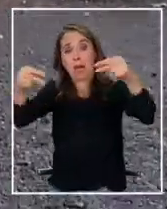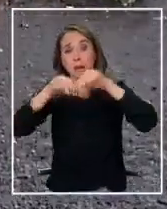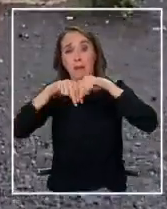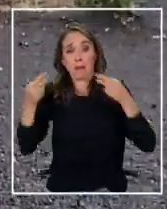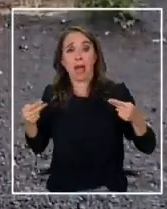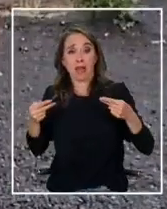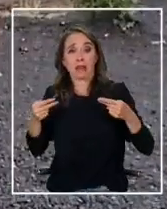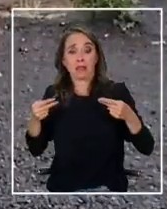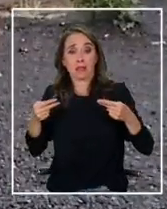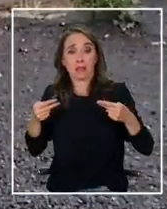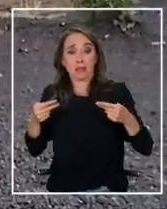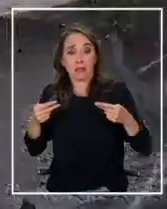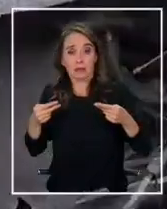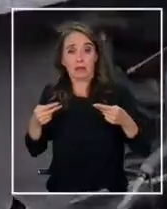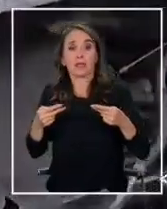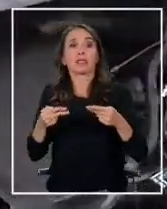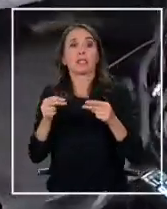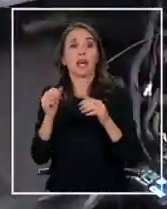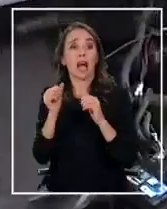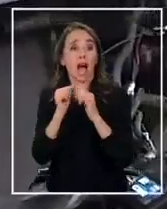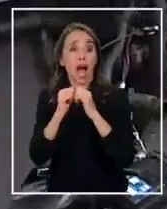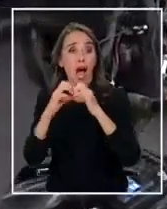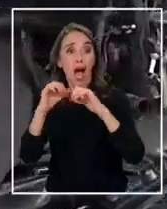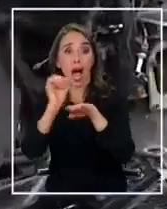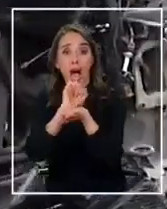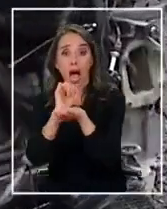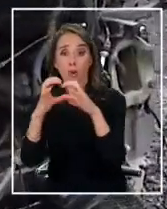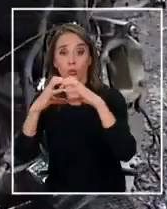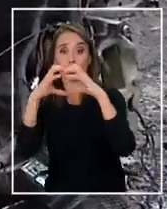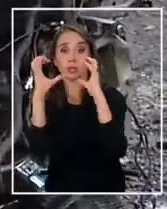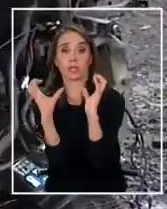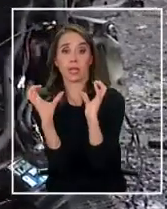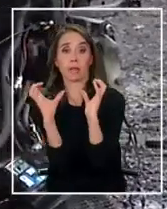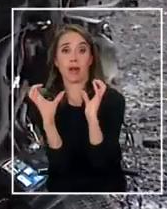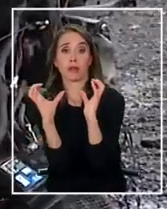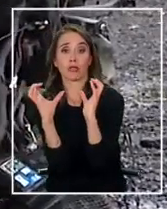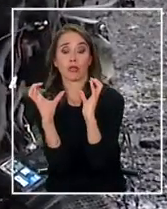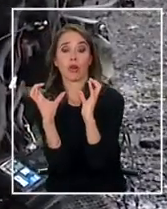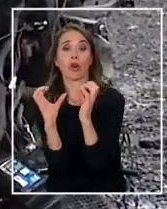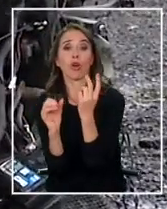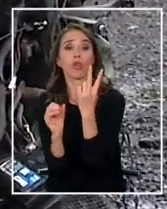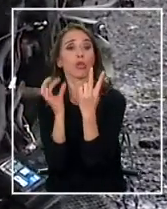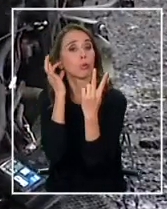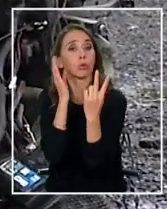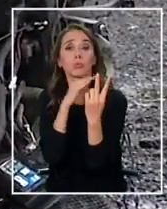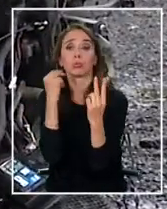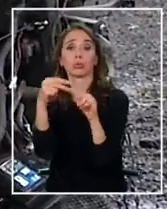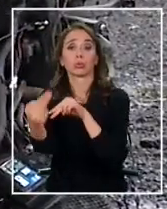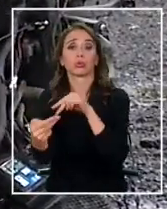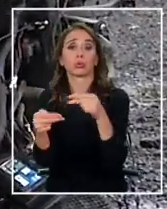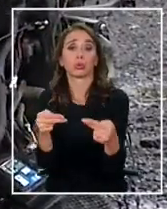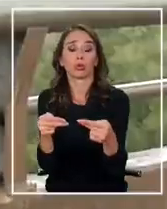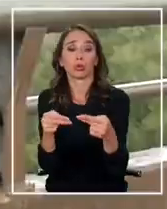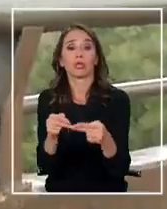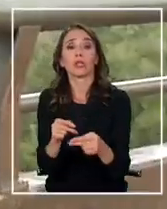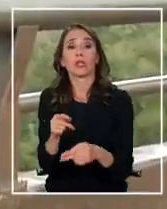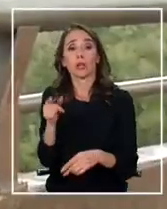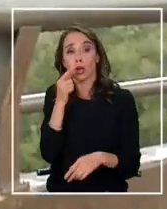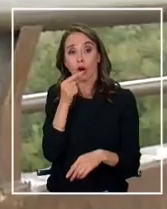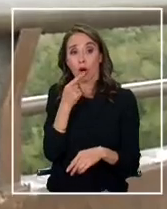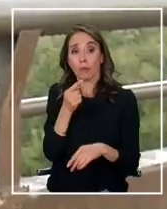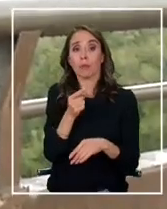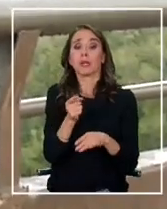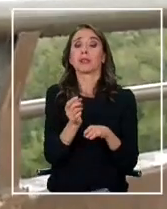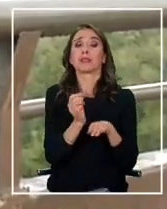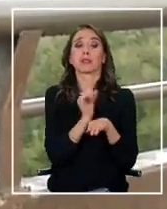del automóvil, el cual se partió en dos. Dos mujeres murieron en el lugar. Cuando llegamos al lugar del suceso, porque nosotros